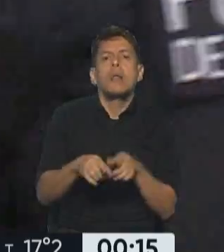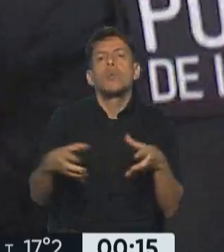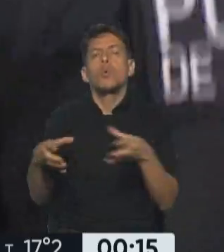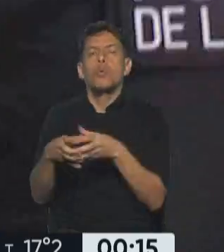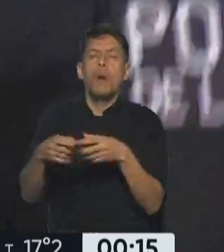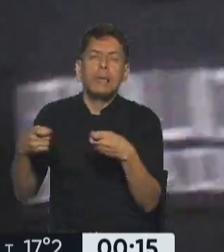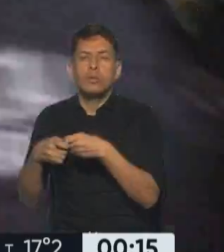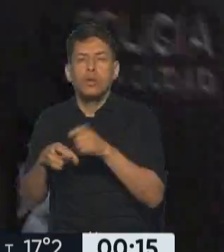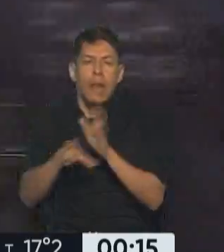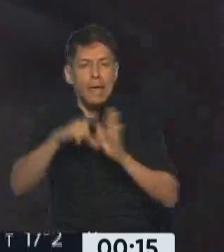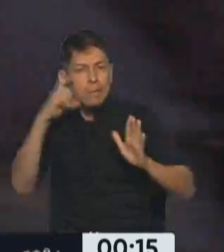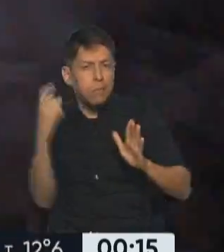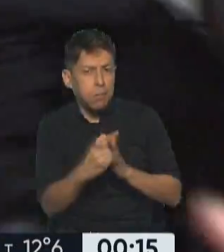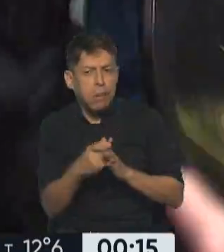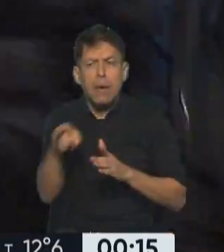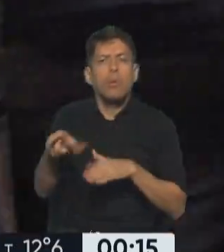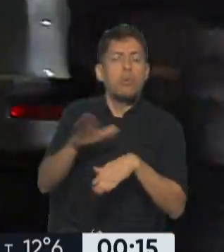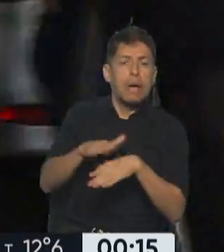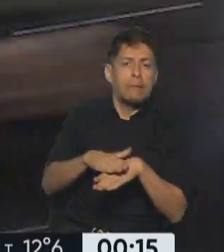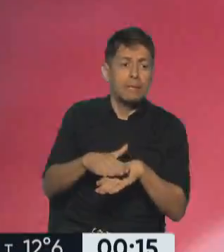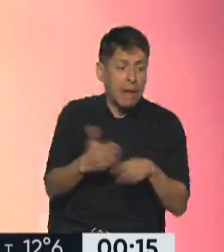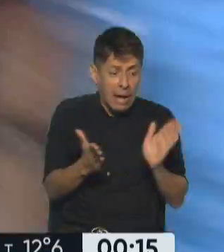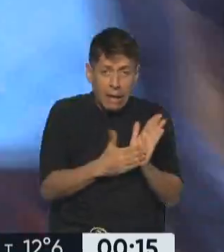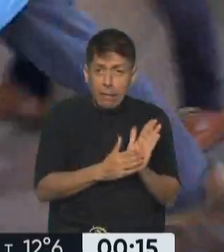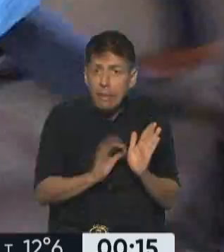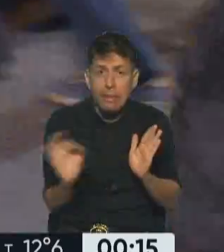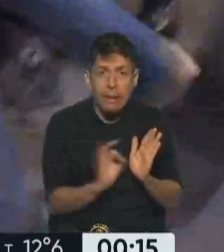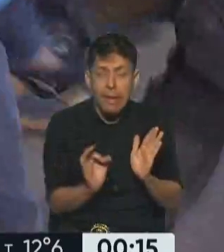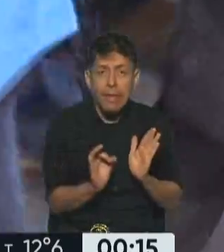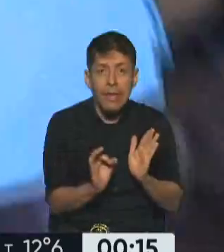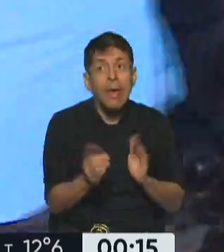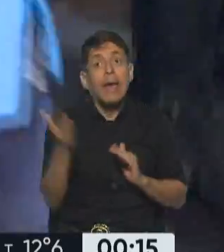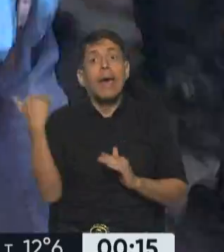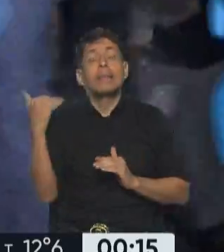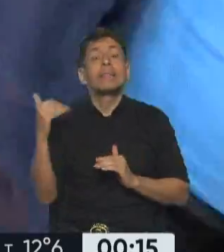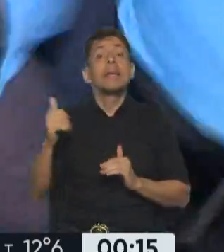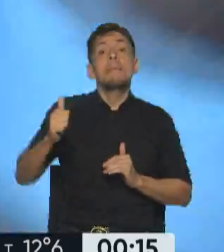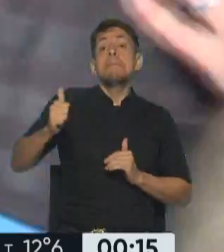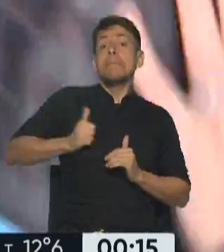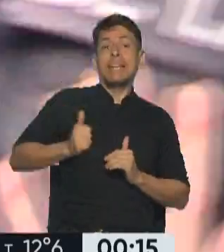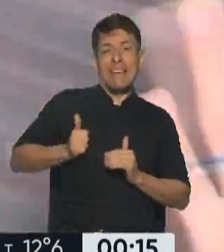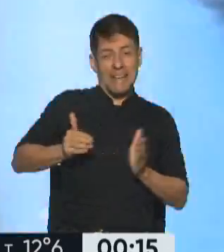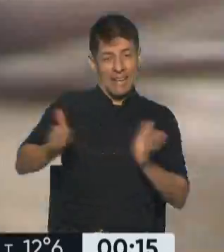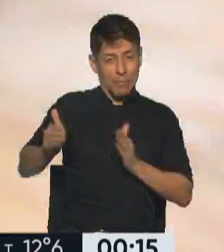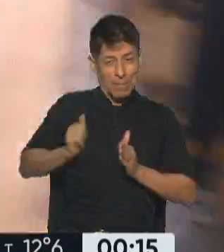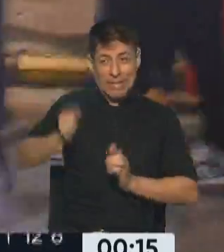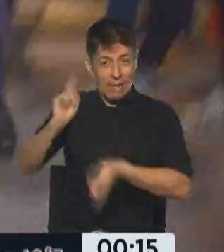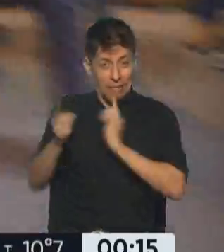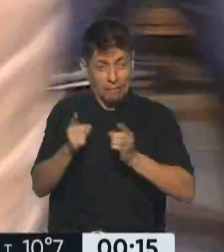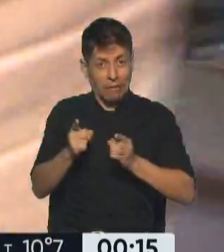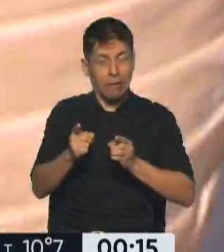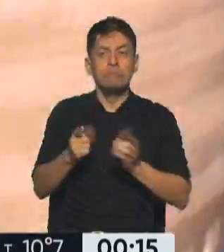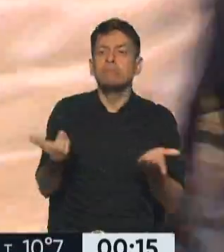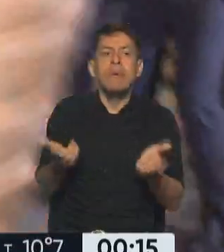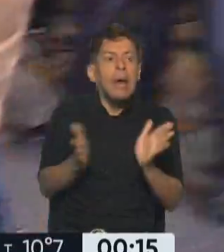Mirá, yo le contaba recién a tu colega, ni siquiera se utilizó ese argumento para juzgar a la Junta Militares. es cierto? Ni siquiera que ahí podías tener sospecha de que